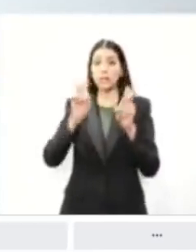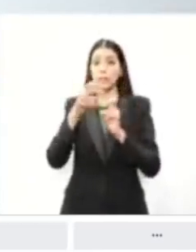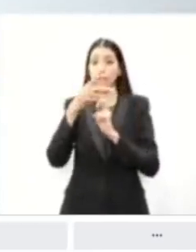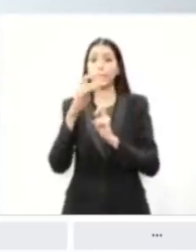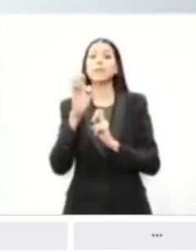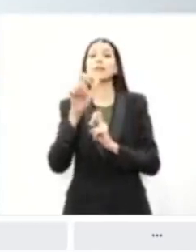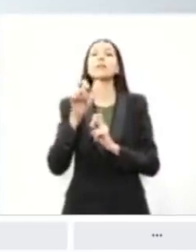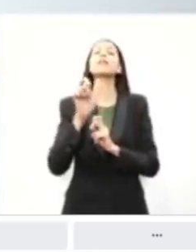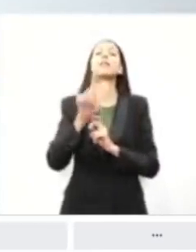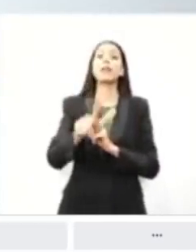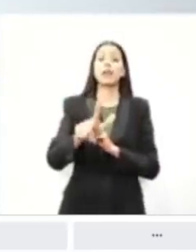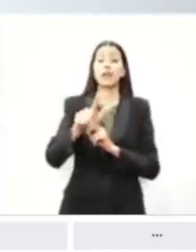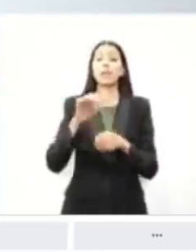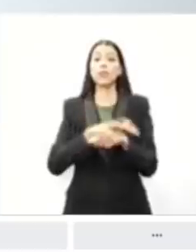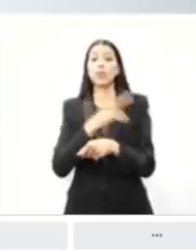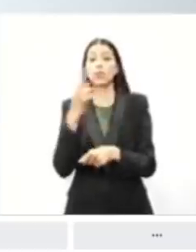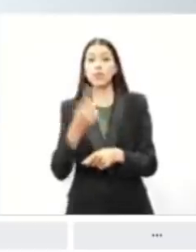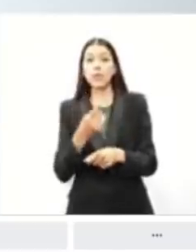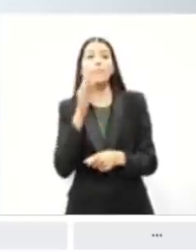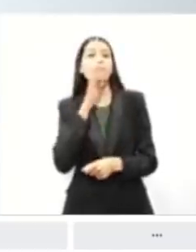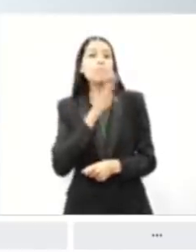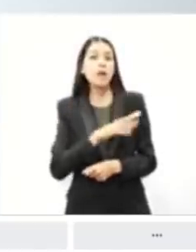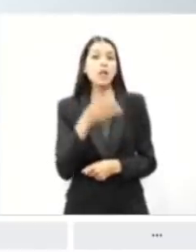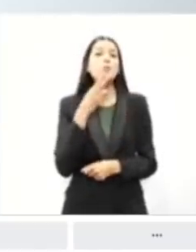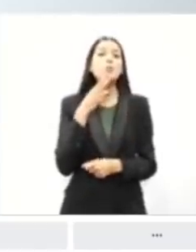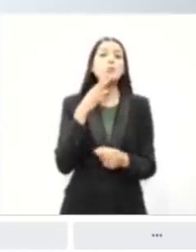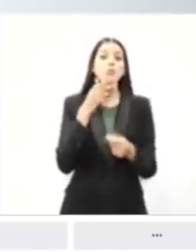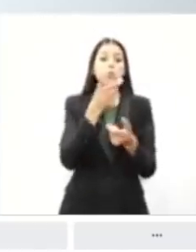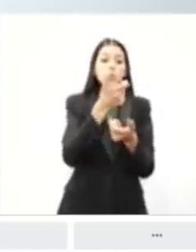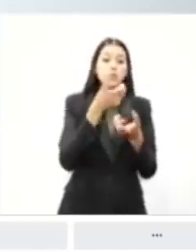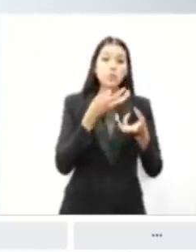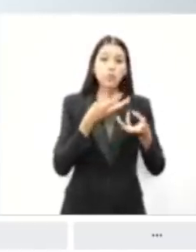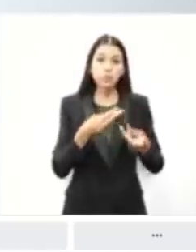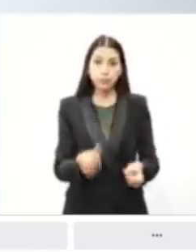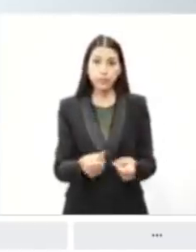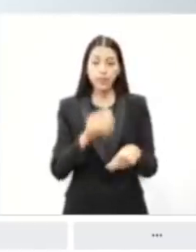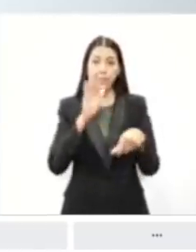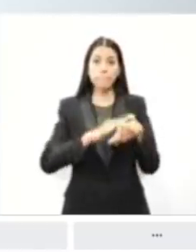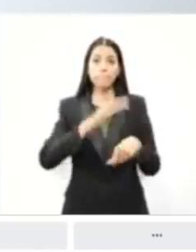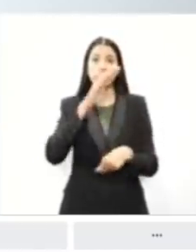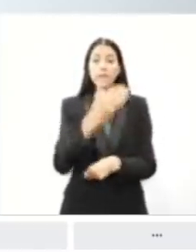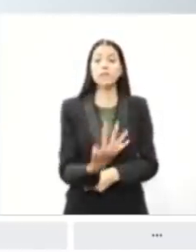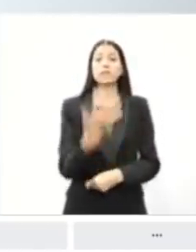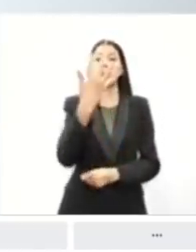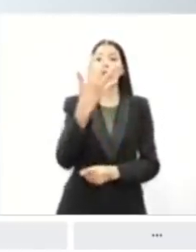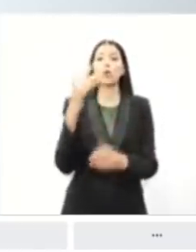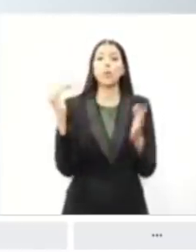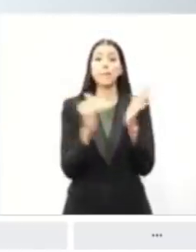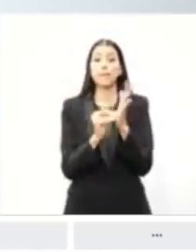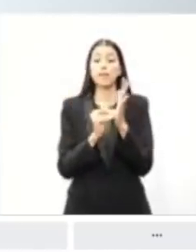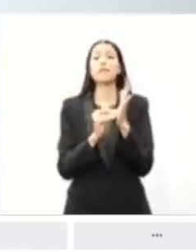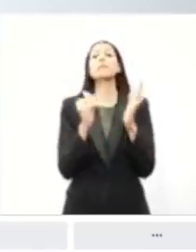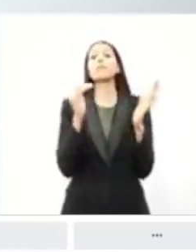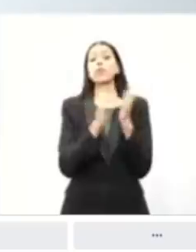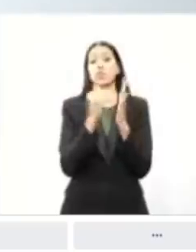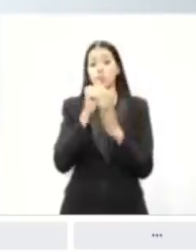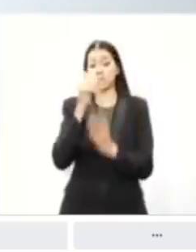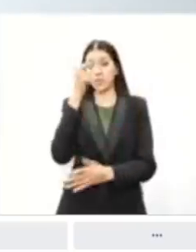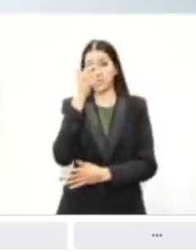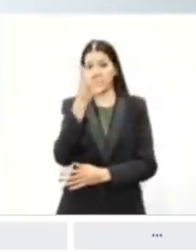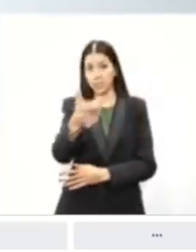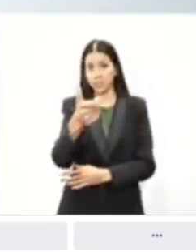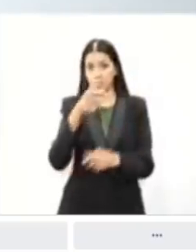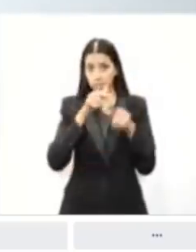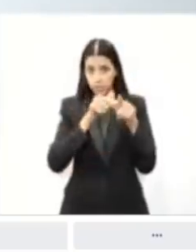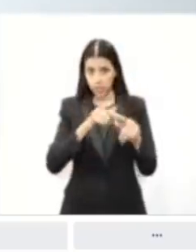primeros hallazgos por el manejo irregular del gasto público, por el orden de más de 5 5,000 millones de pesos ante las